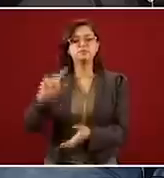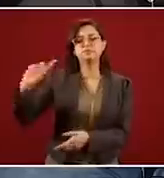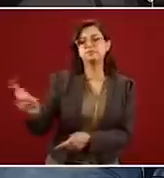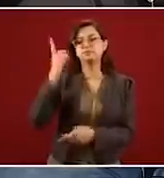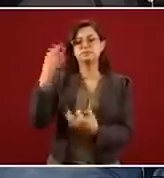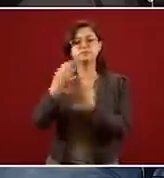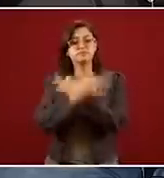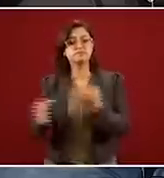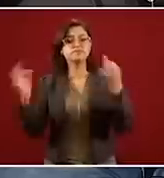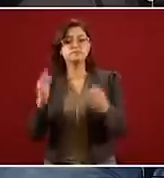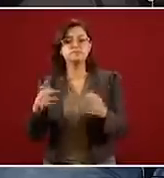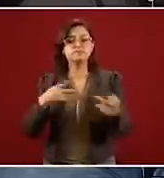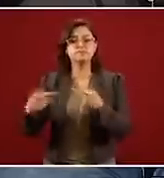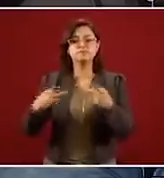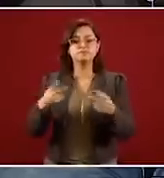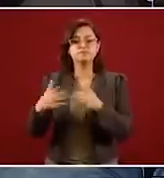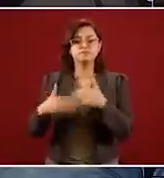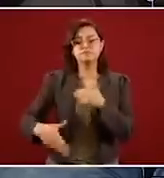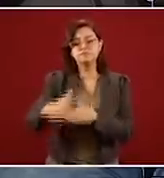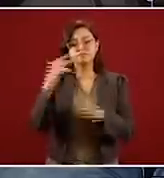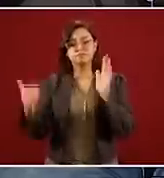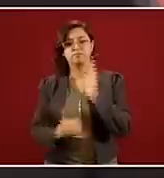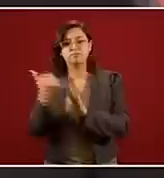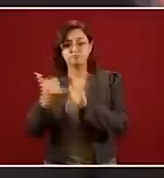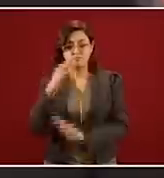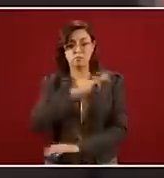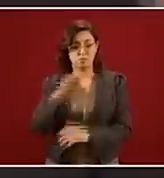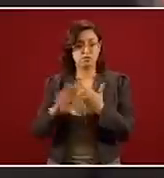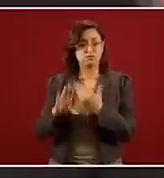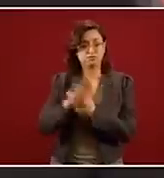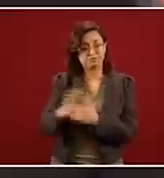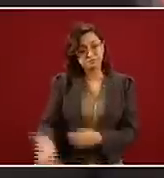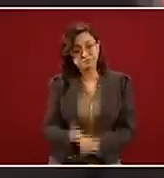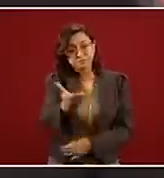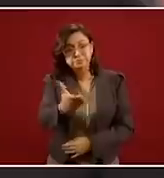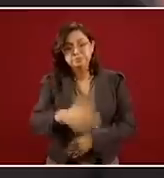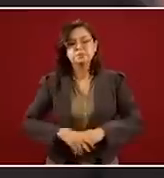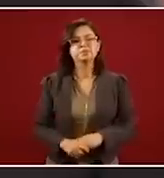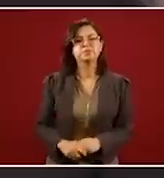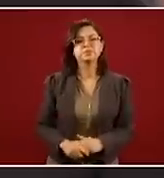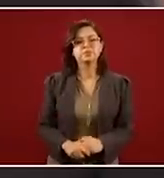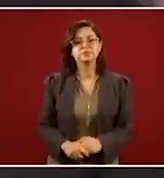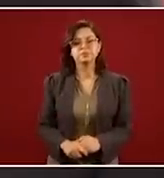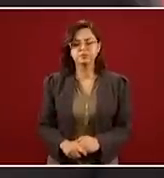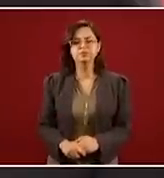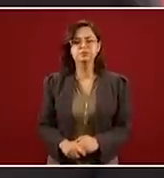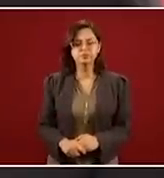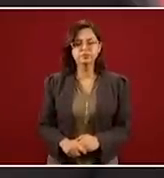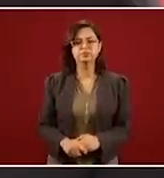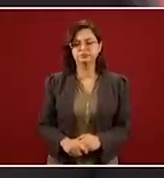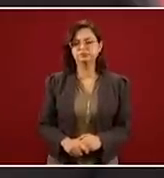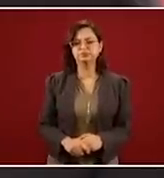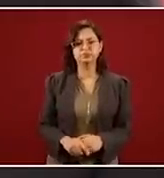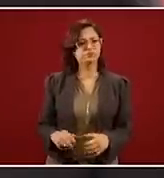anunció en el plan de infraestructura, señor presidente. Sí, mire, estamos por llegar a